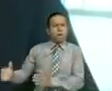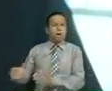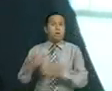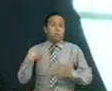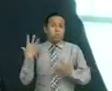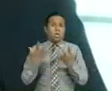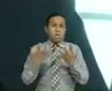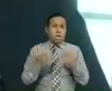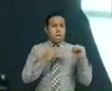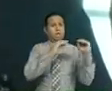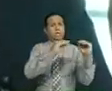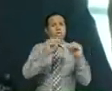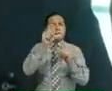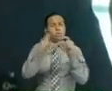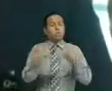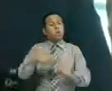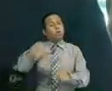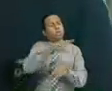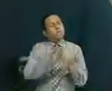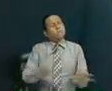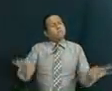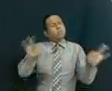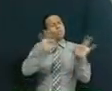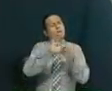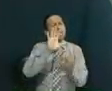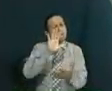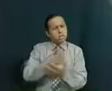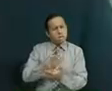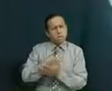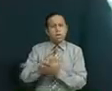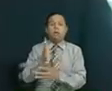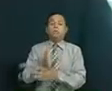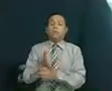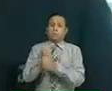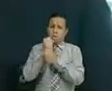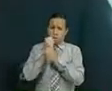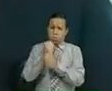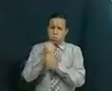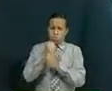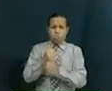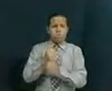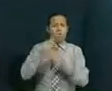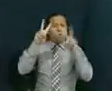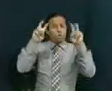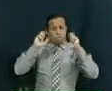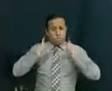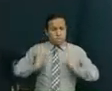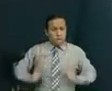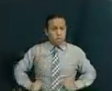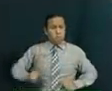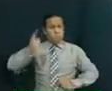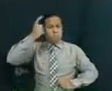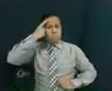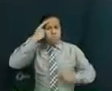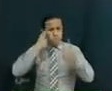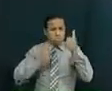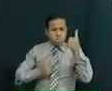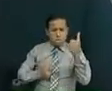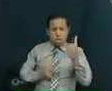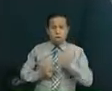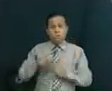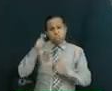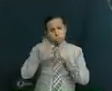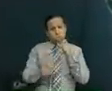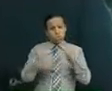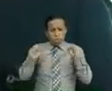que sí pueden, que sí está seguro, que sí tienen todo lo que es la parte de salud bien pensada para que la gente viaje